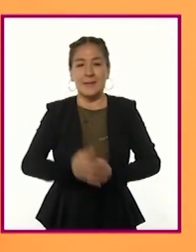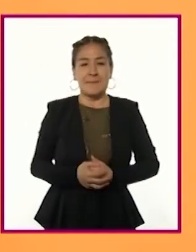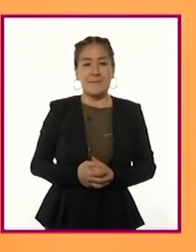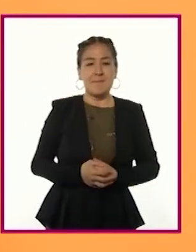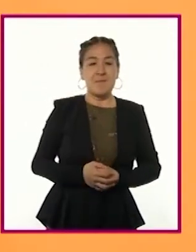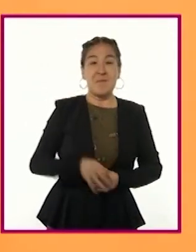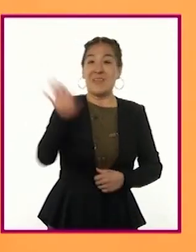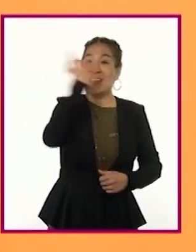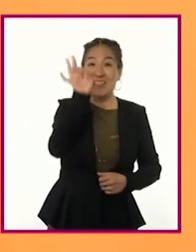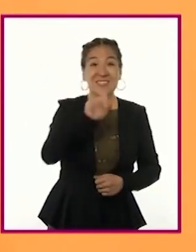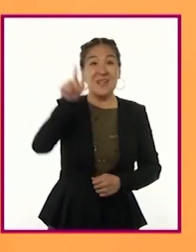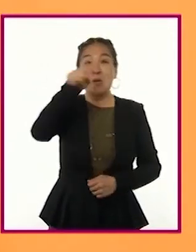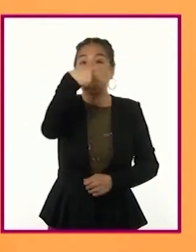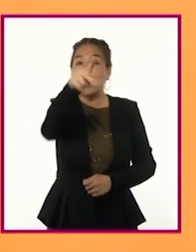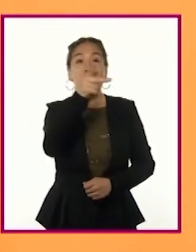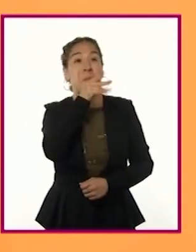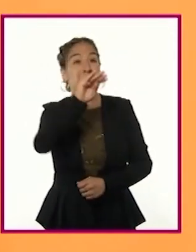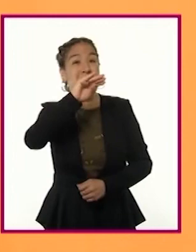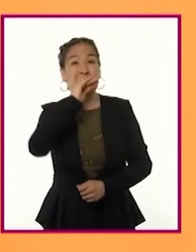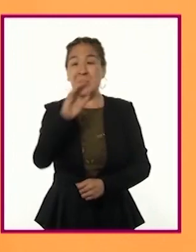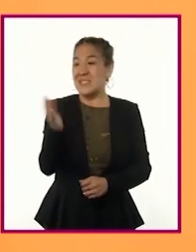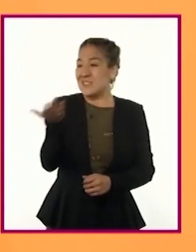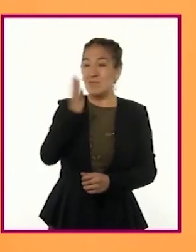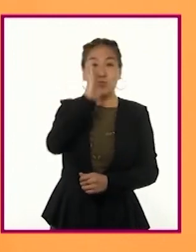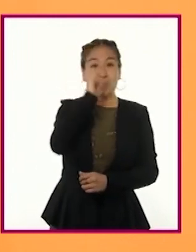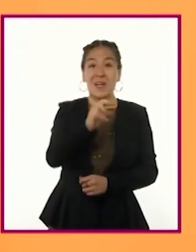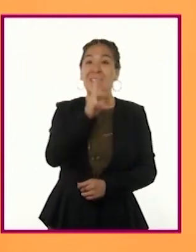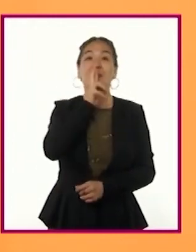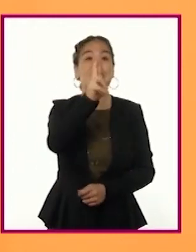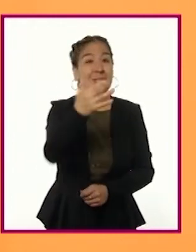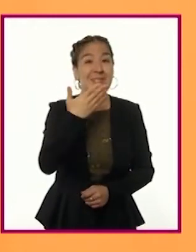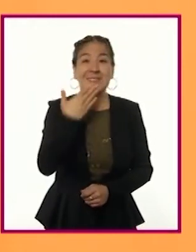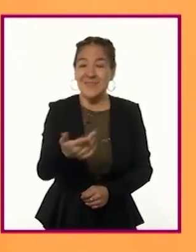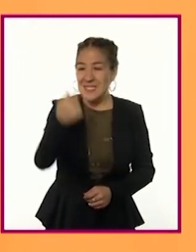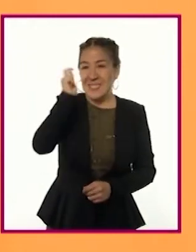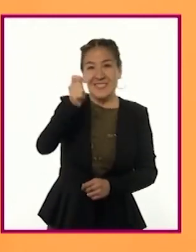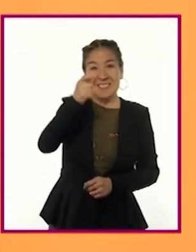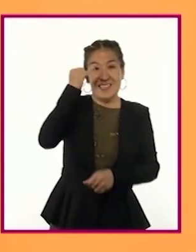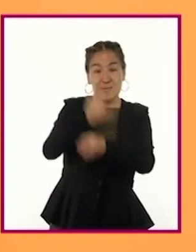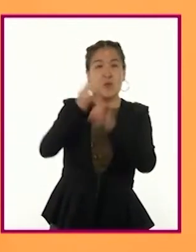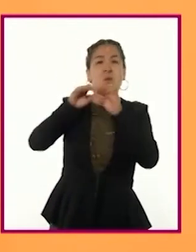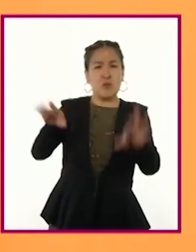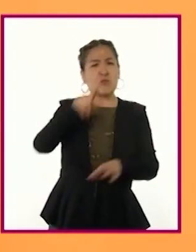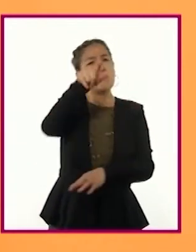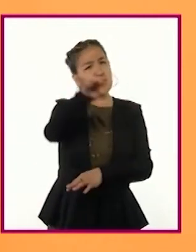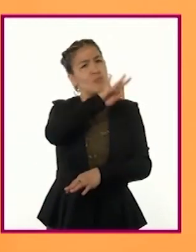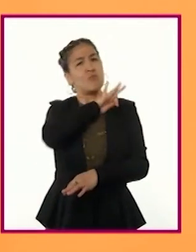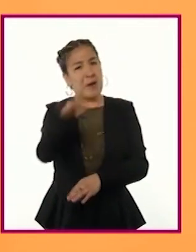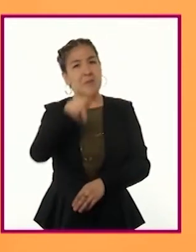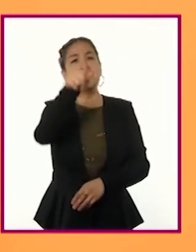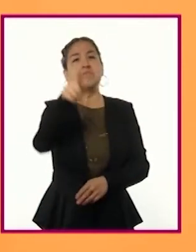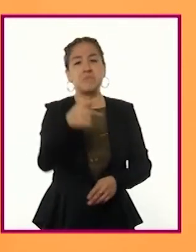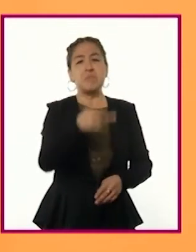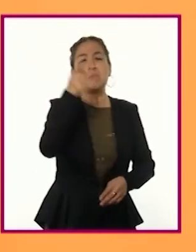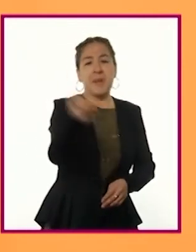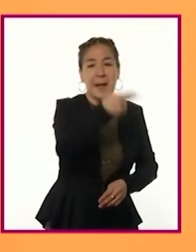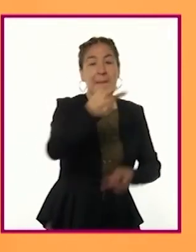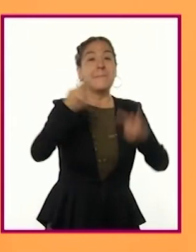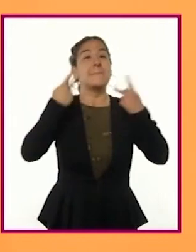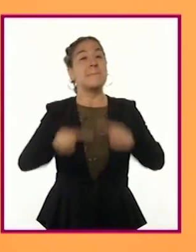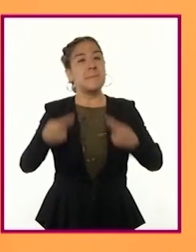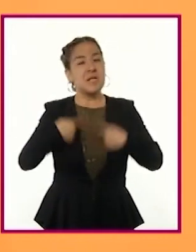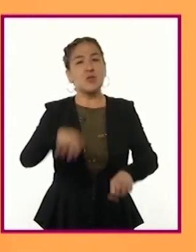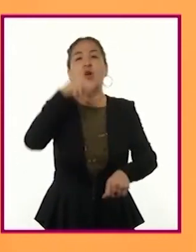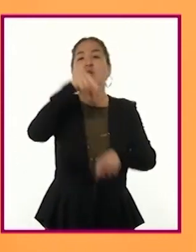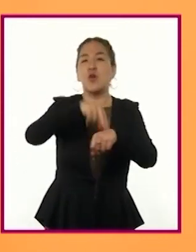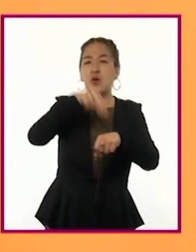de que ellos no tengan las respuestas a todos sus cuestionamientos, tienen la oportunidad de acercarse a los profesionales de